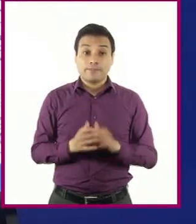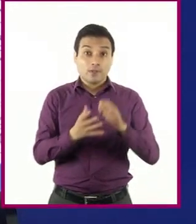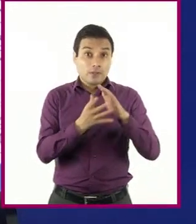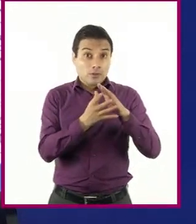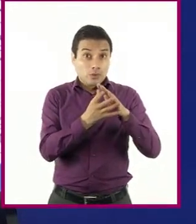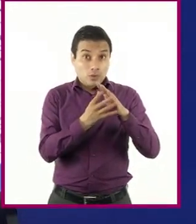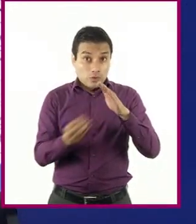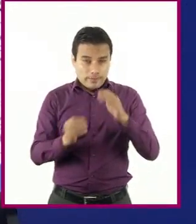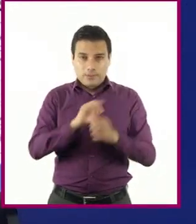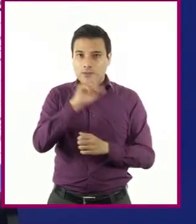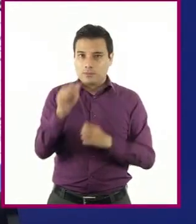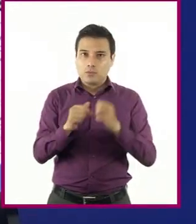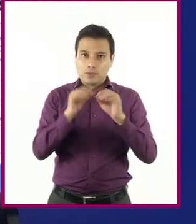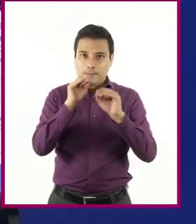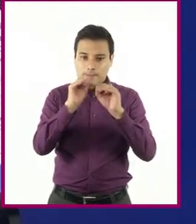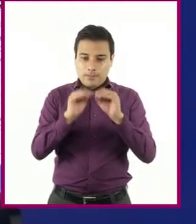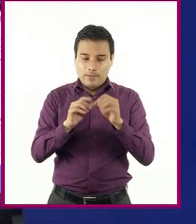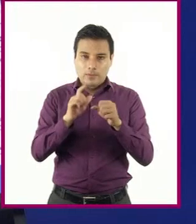coloreado.